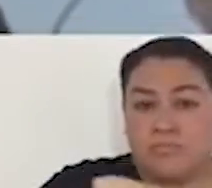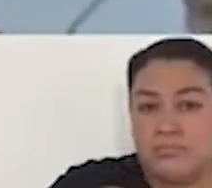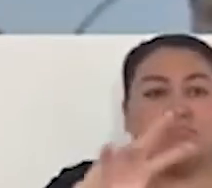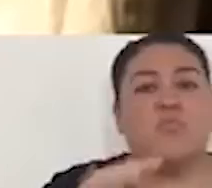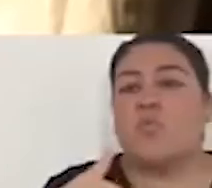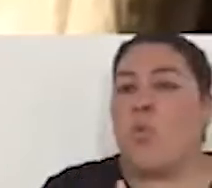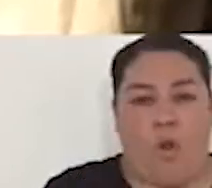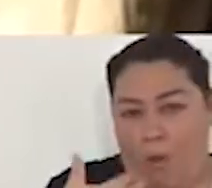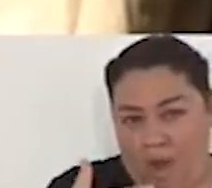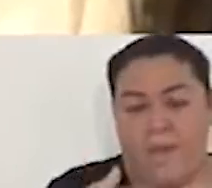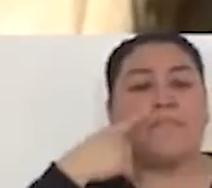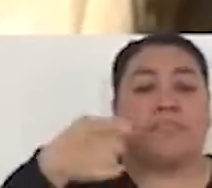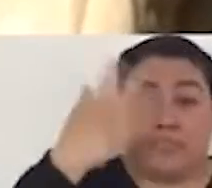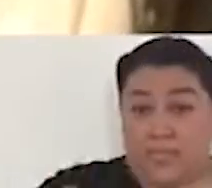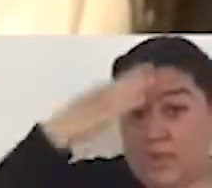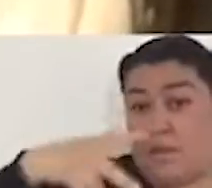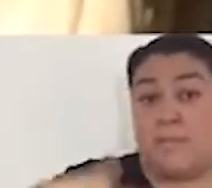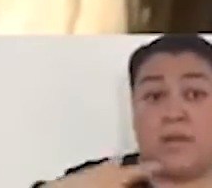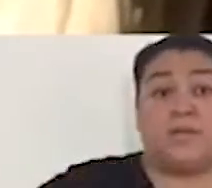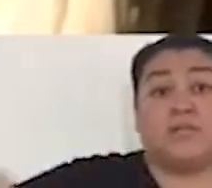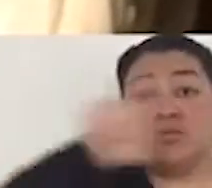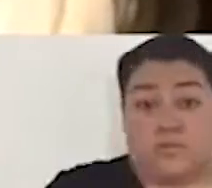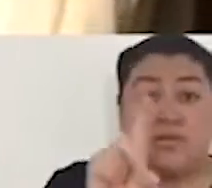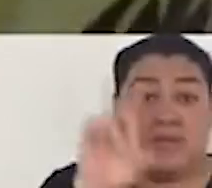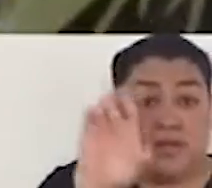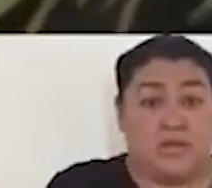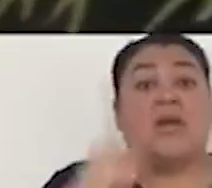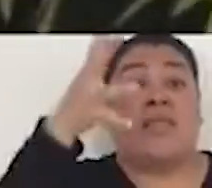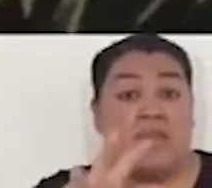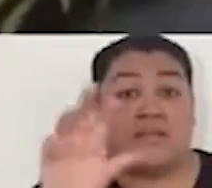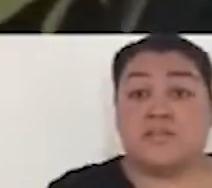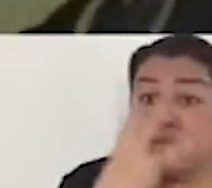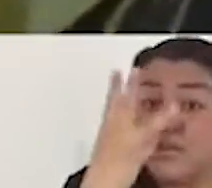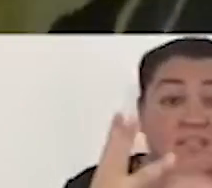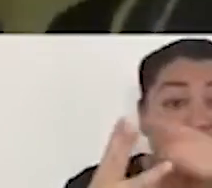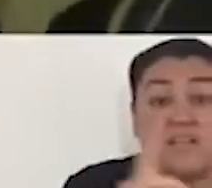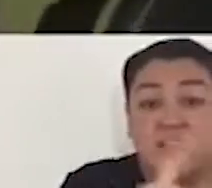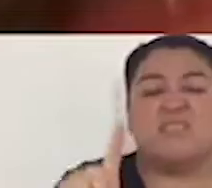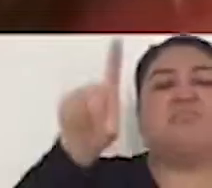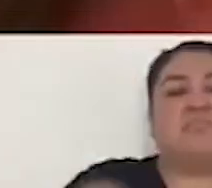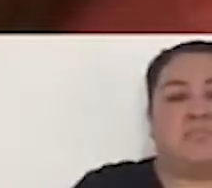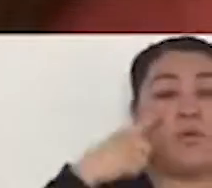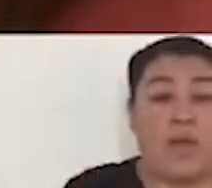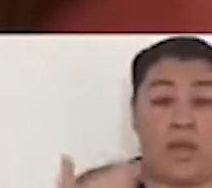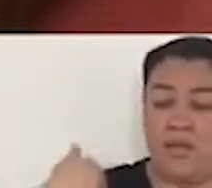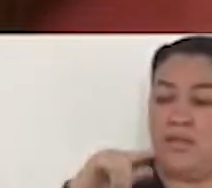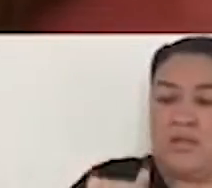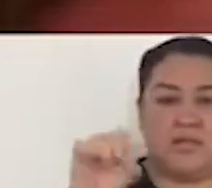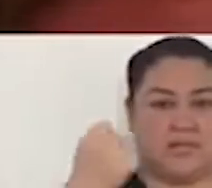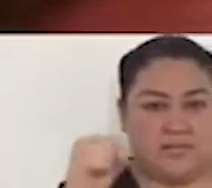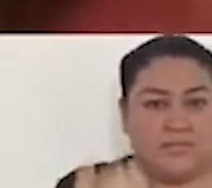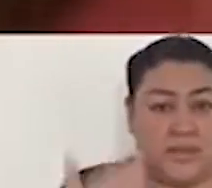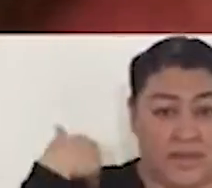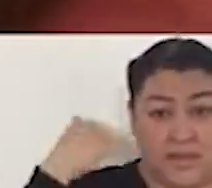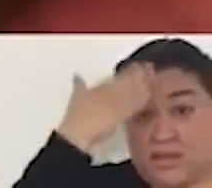septiembre se celebra el Día Internacional del Lenguaje de Señas, una manera de comunicarse que hoy en día ya es tomada en cuenta en el día a día de la sociedad,